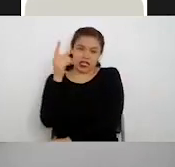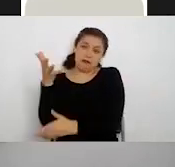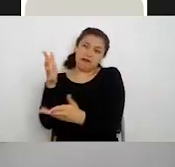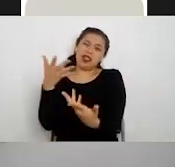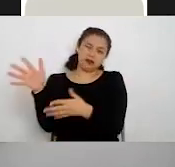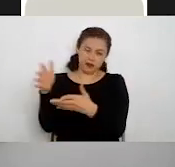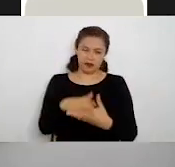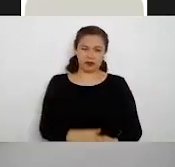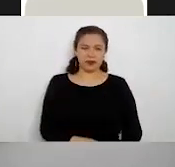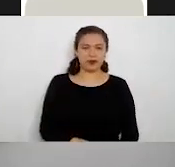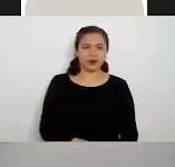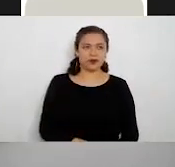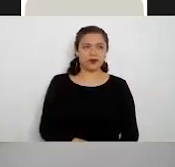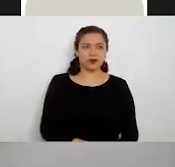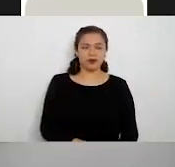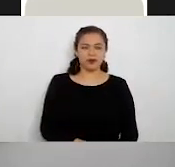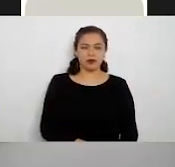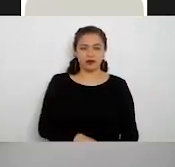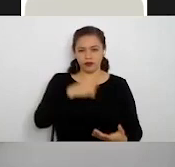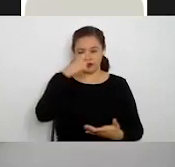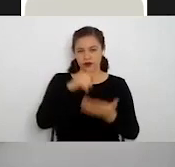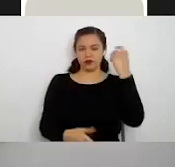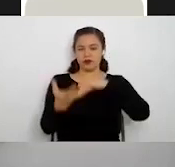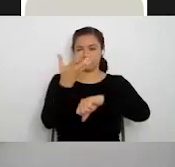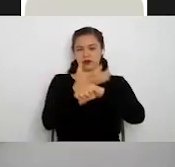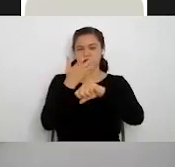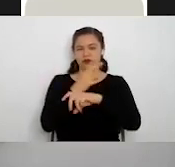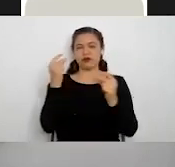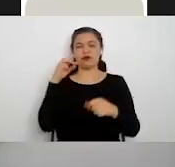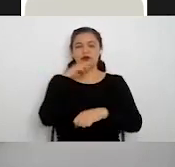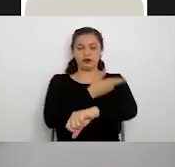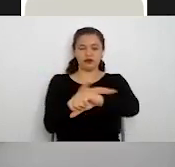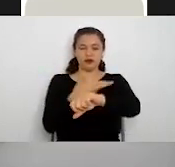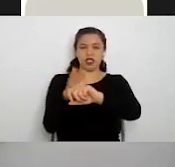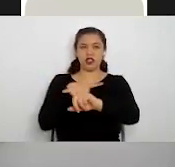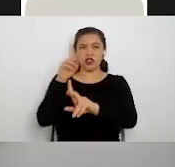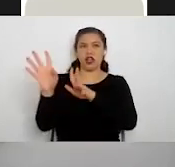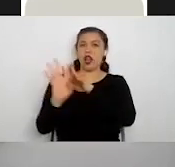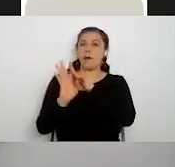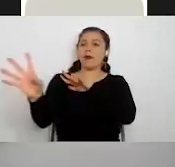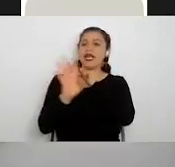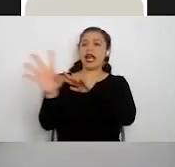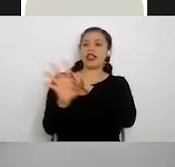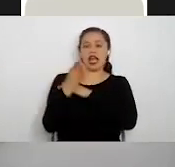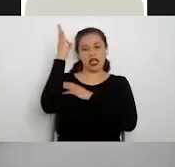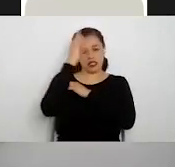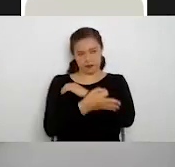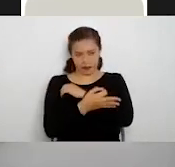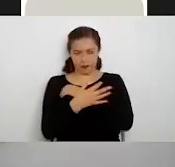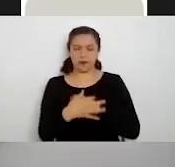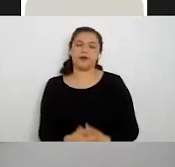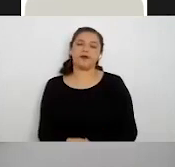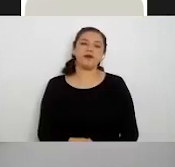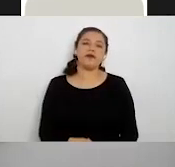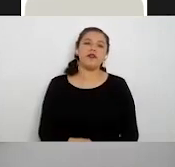Esto creo que también Estados Unidos lo resolvería si permitiera la migración. Primero, si legaliza a